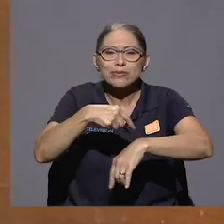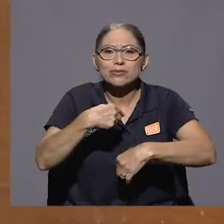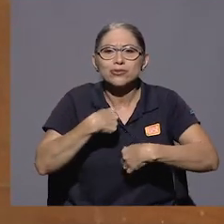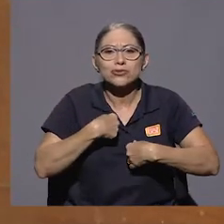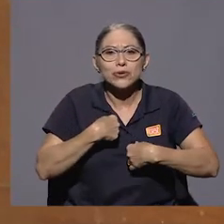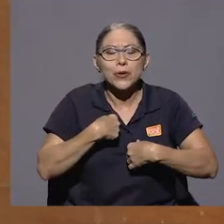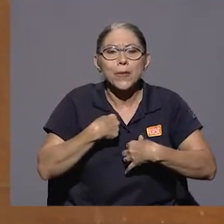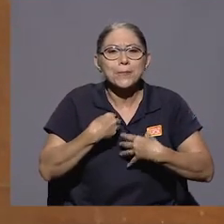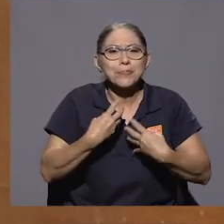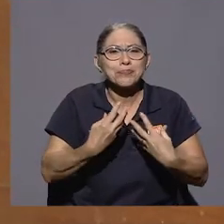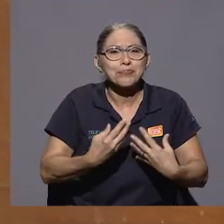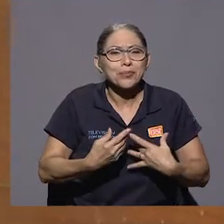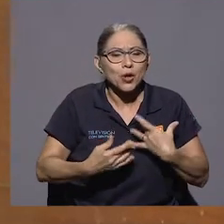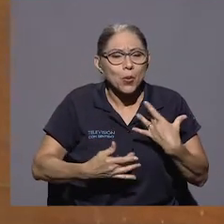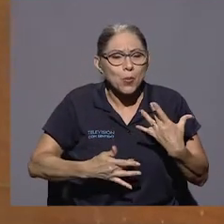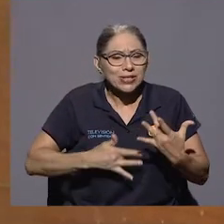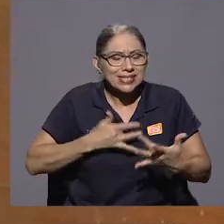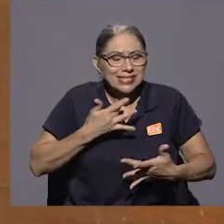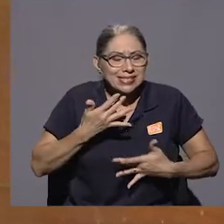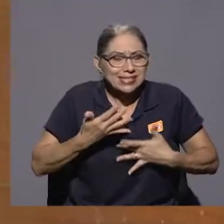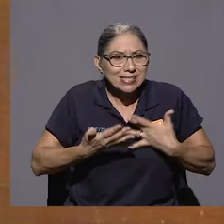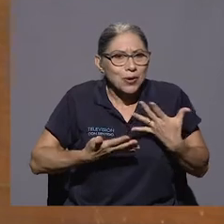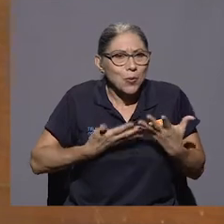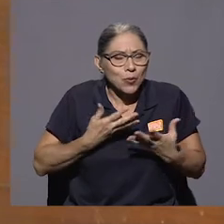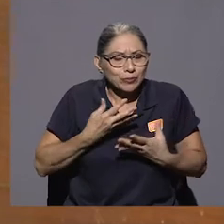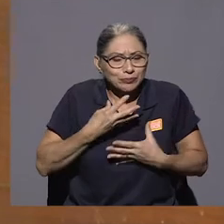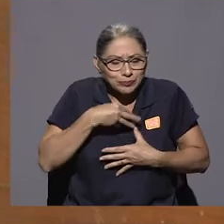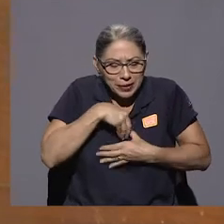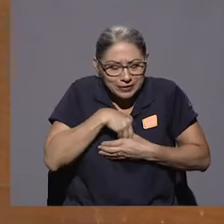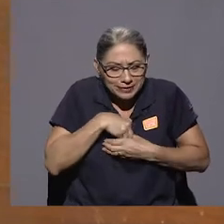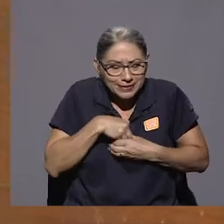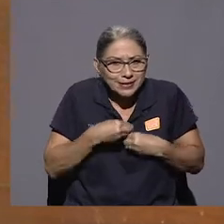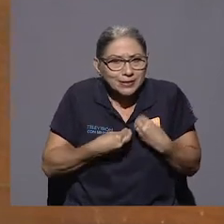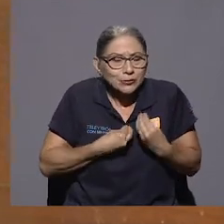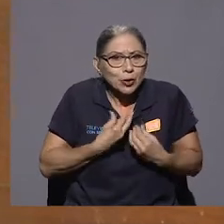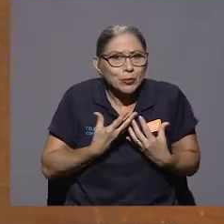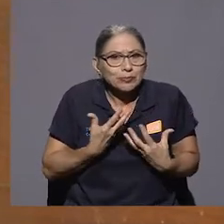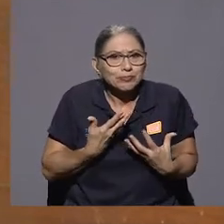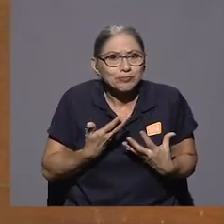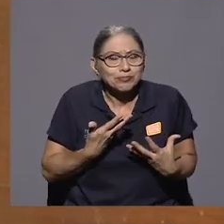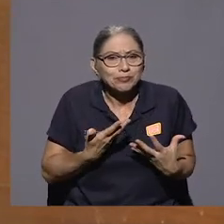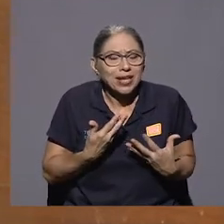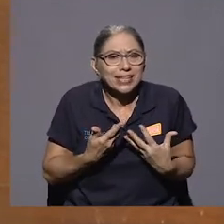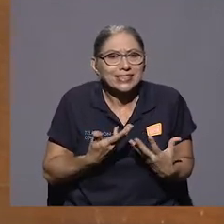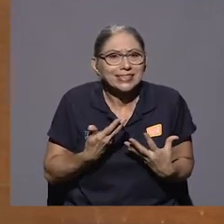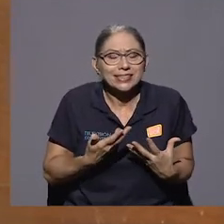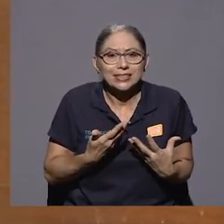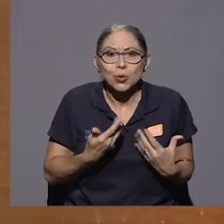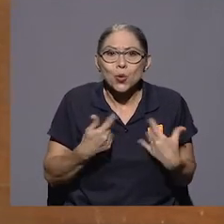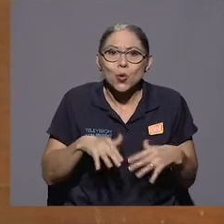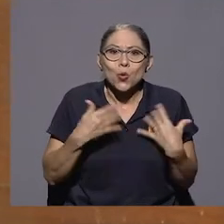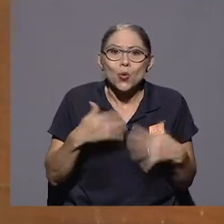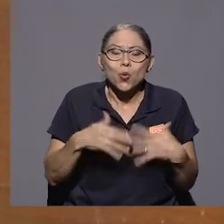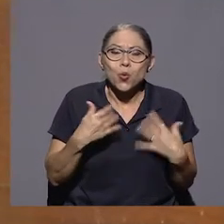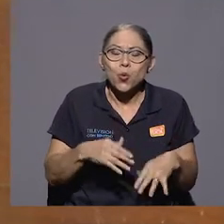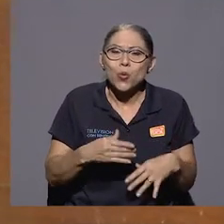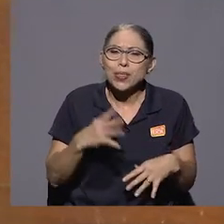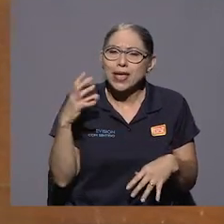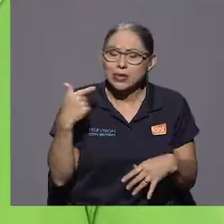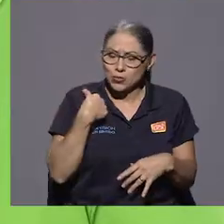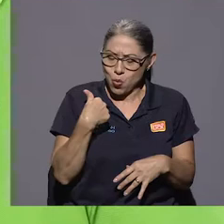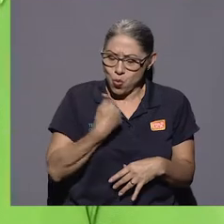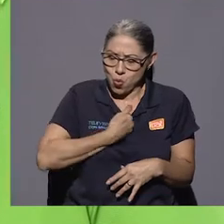como cierta conmoción interna. Uh-huh. en ver todo el camino que